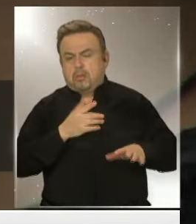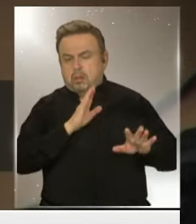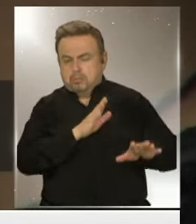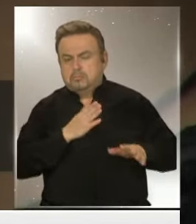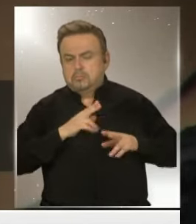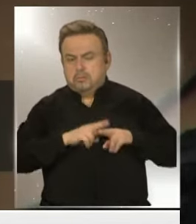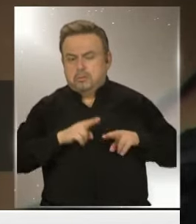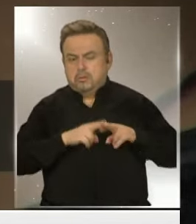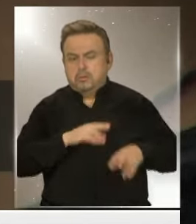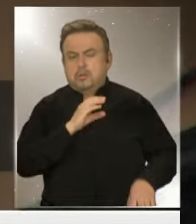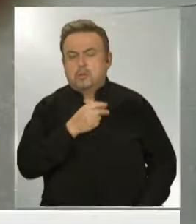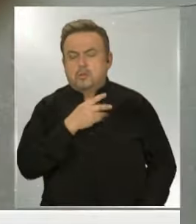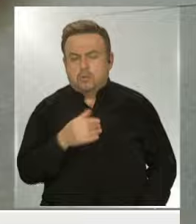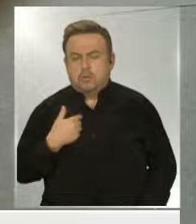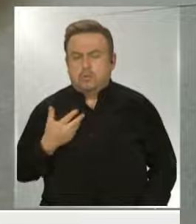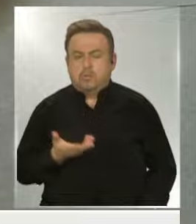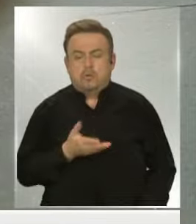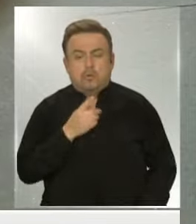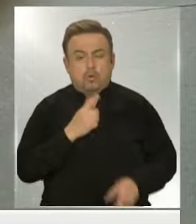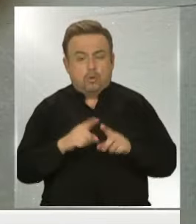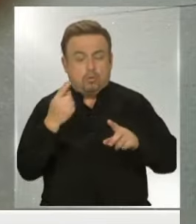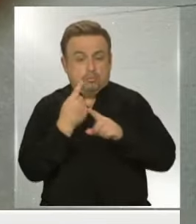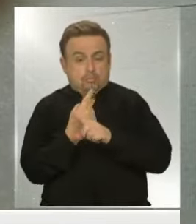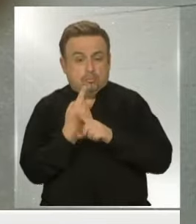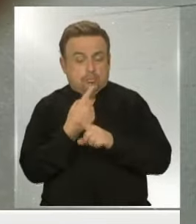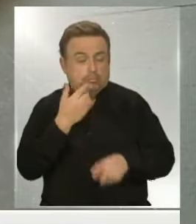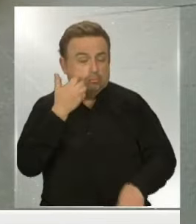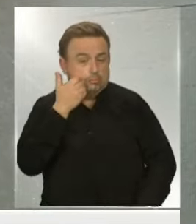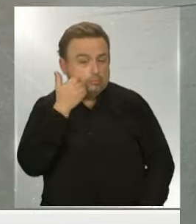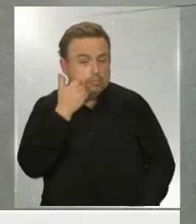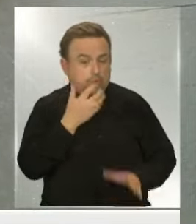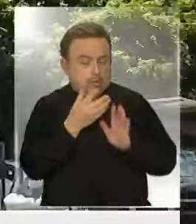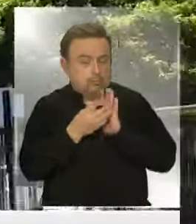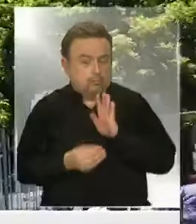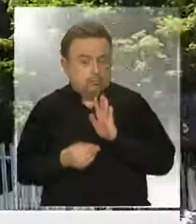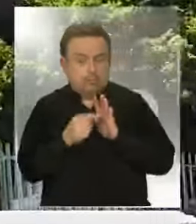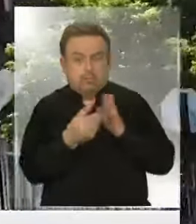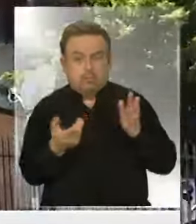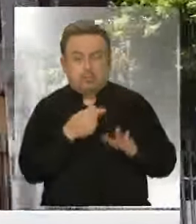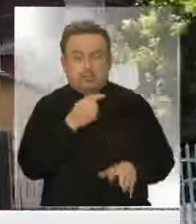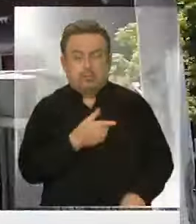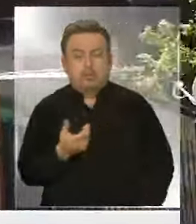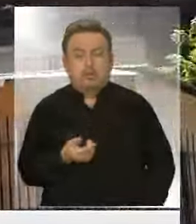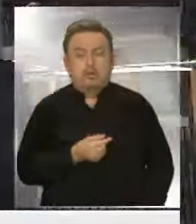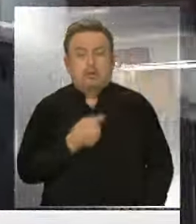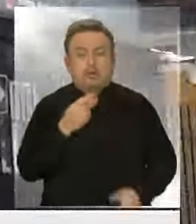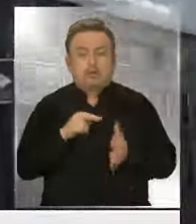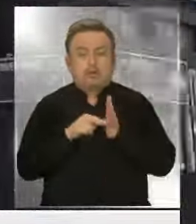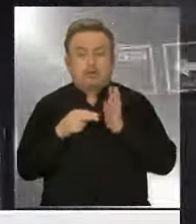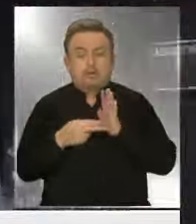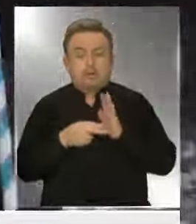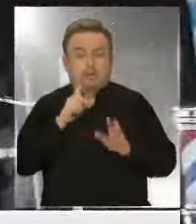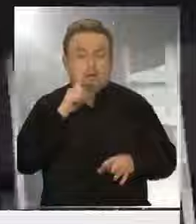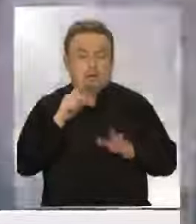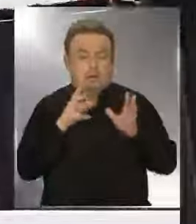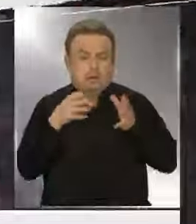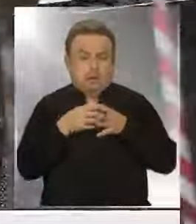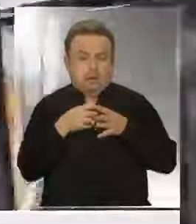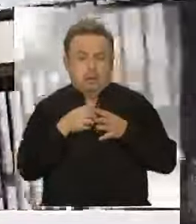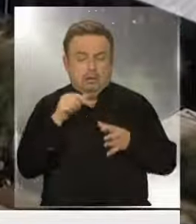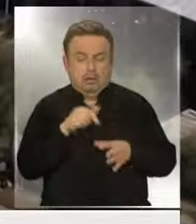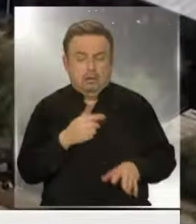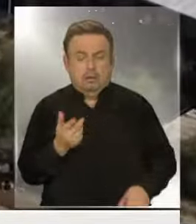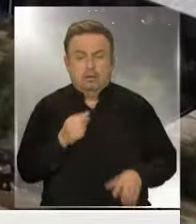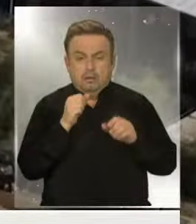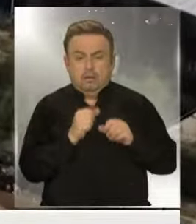con Parechuki, por esa guá, te digo. Otra de las conversaciones que fueron parte de la indagatoria correspondía a un problema que tendría la banda para operar